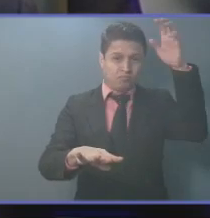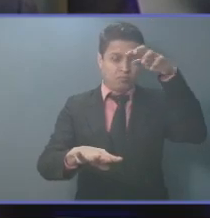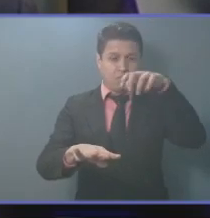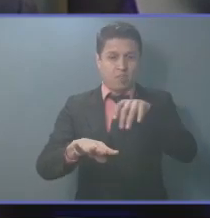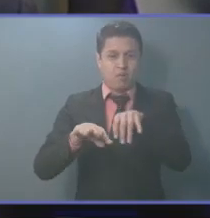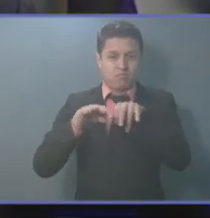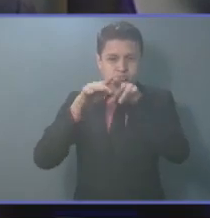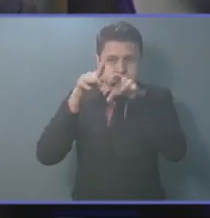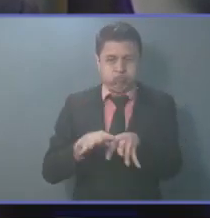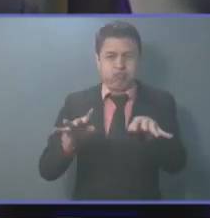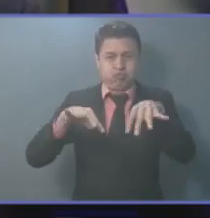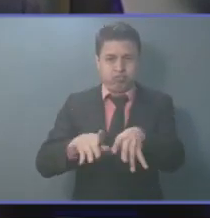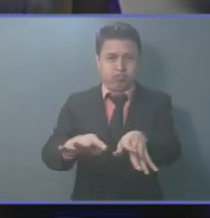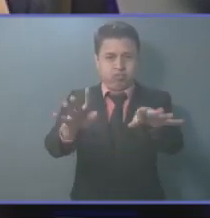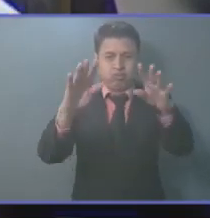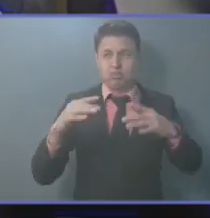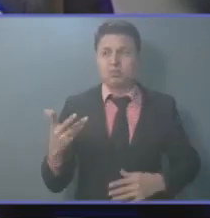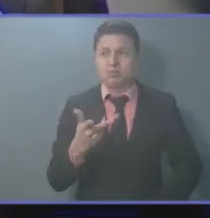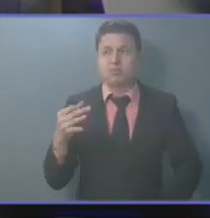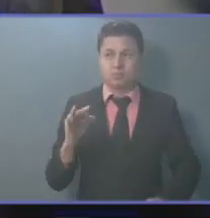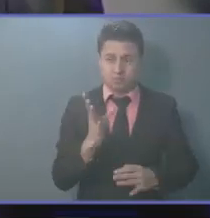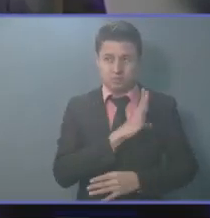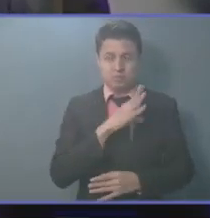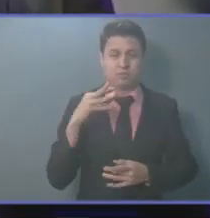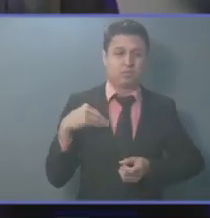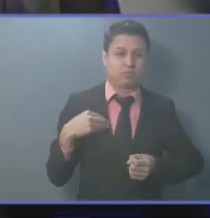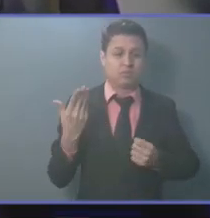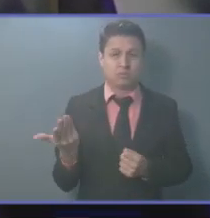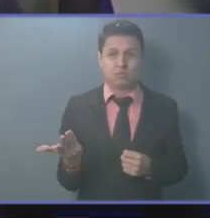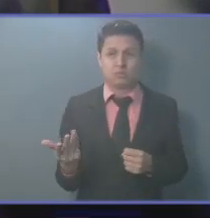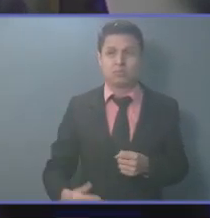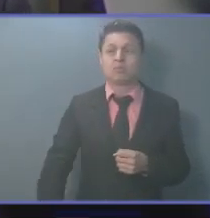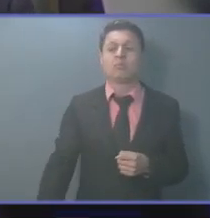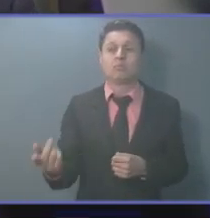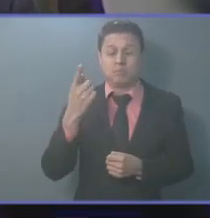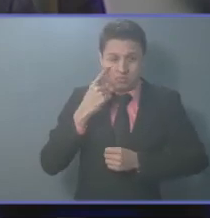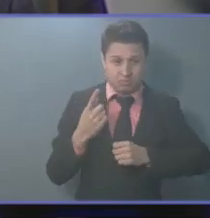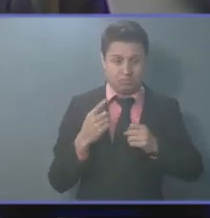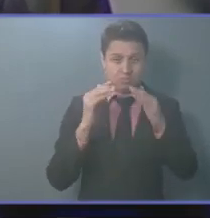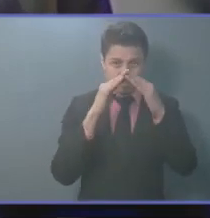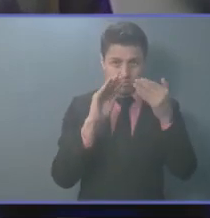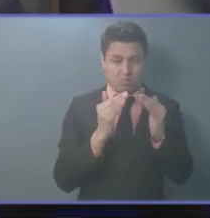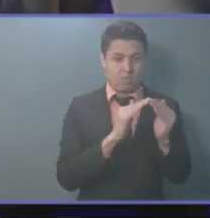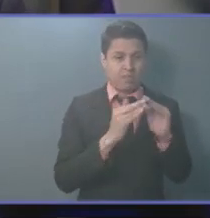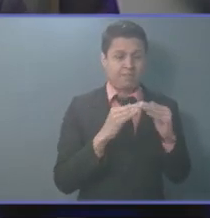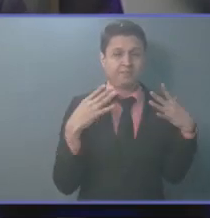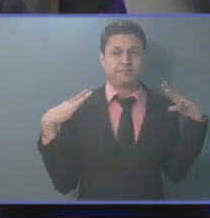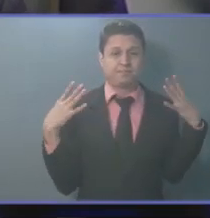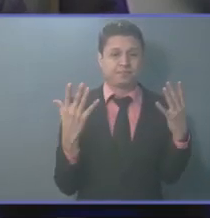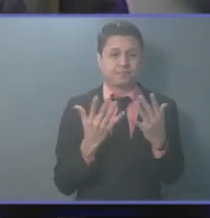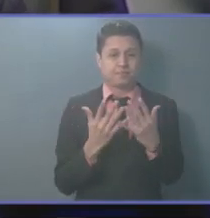que hizo daños a todas las familias que viven en los entornos